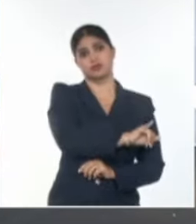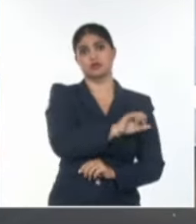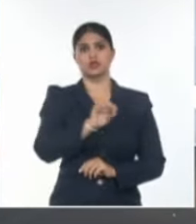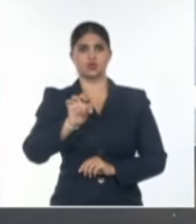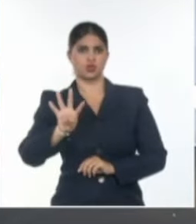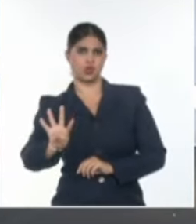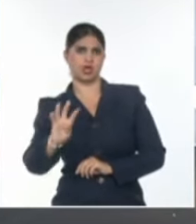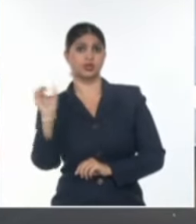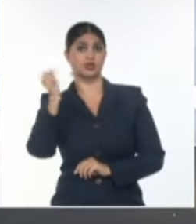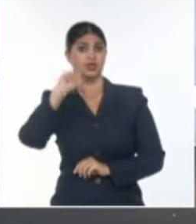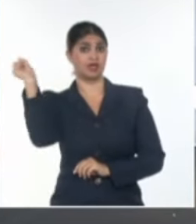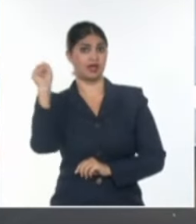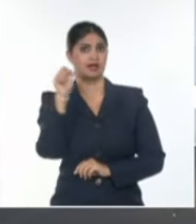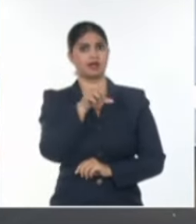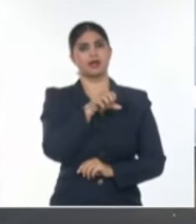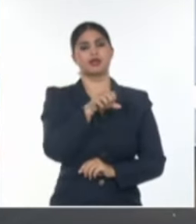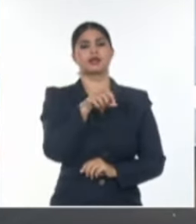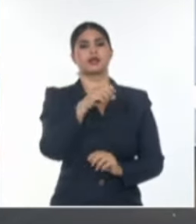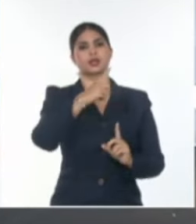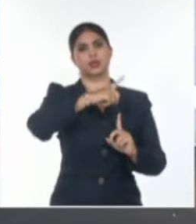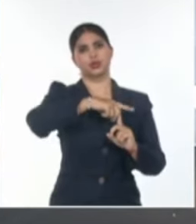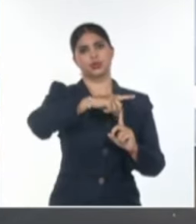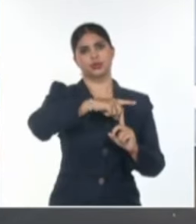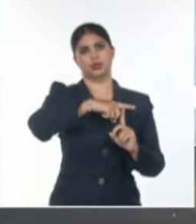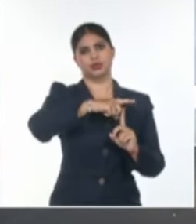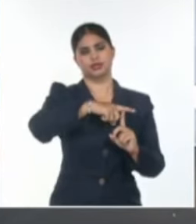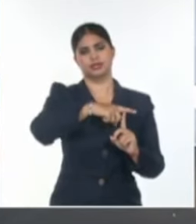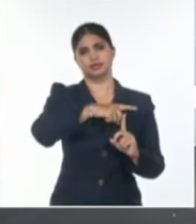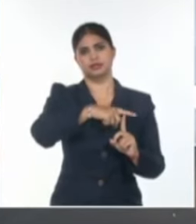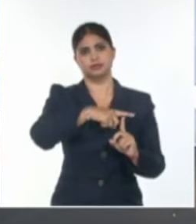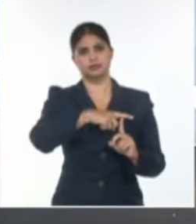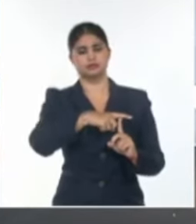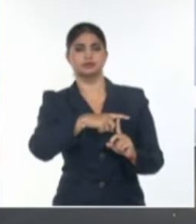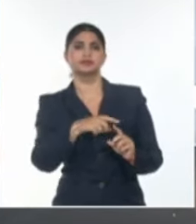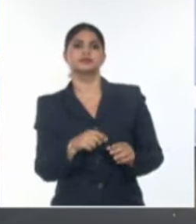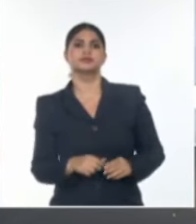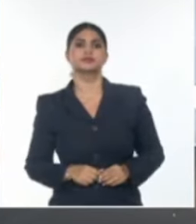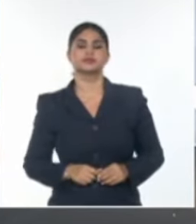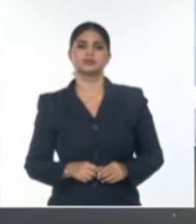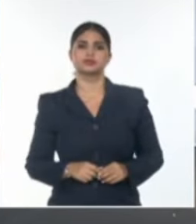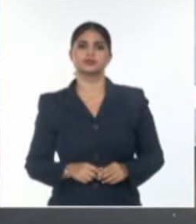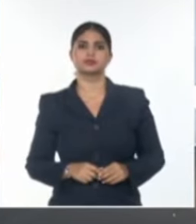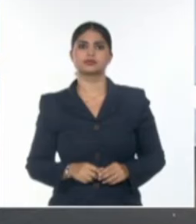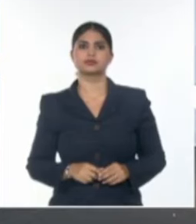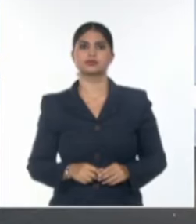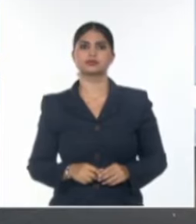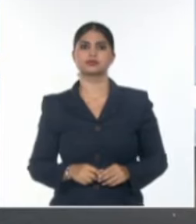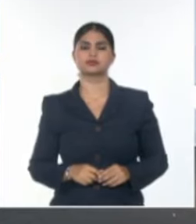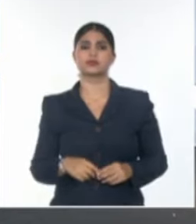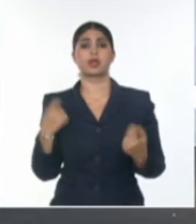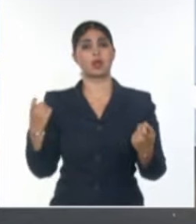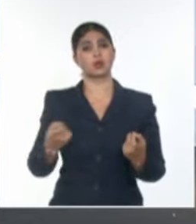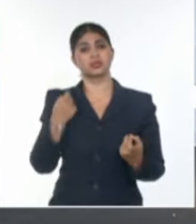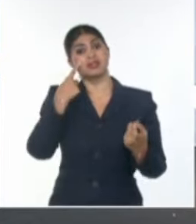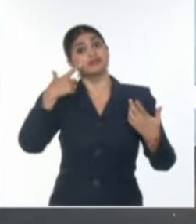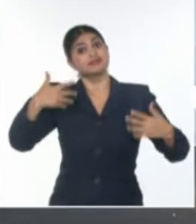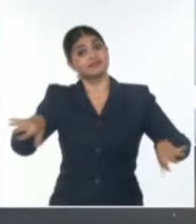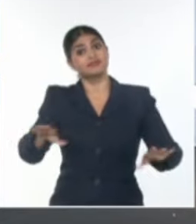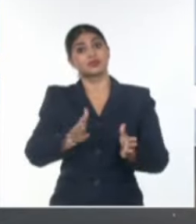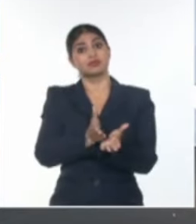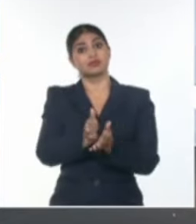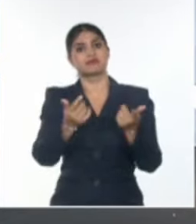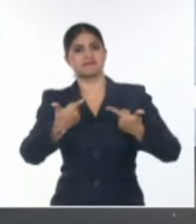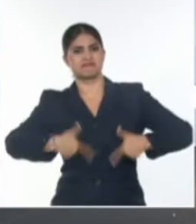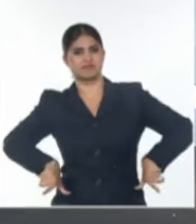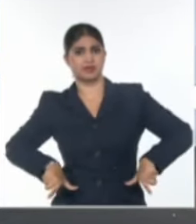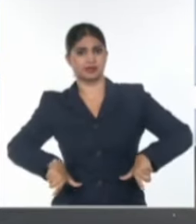los leñadores llevan la serie con ventaja a su cuartel general y buscan retener el título de campeones. Pinar del Río, por su parte, se ha